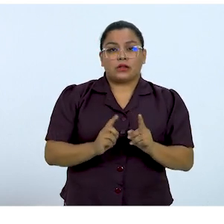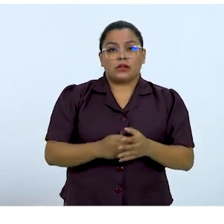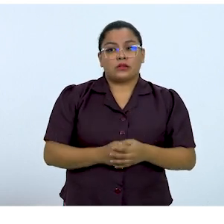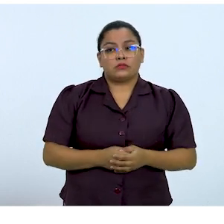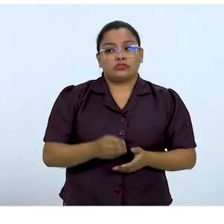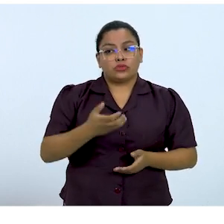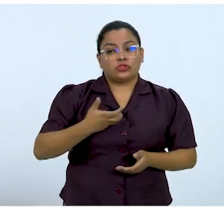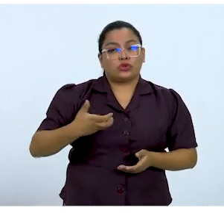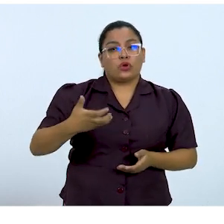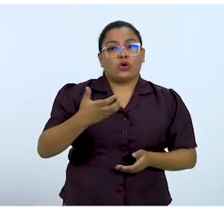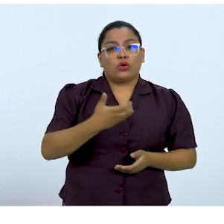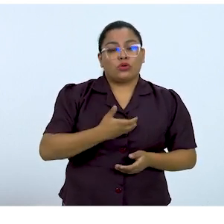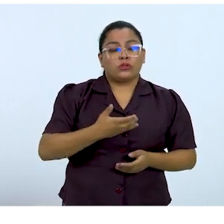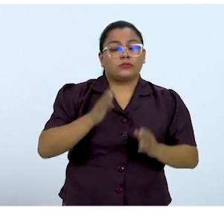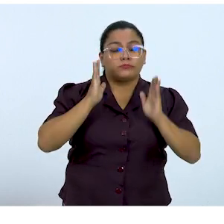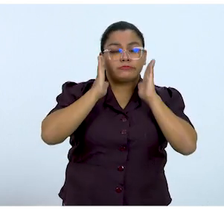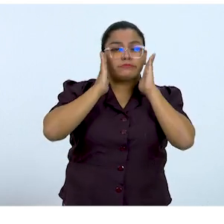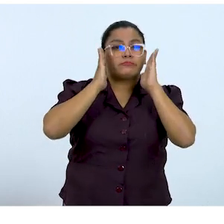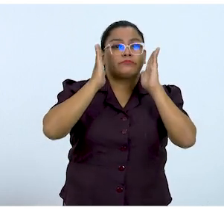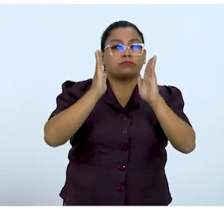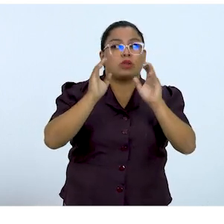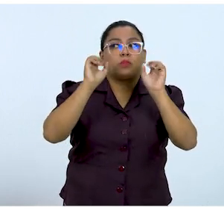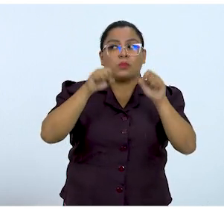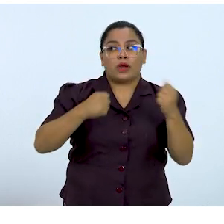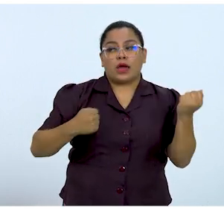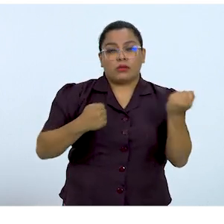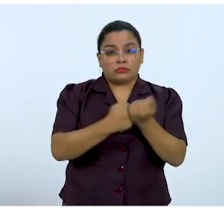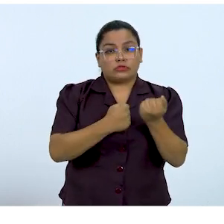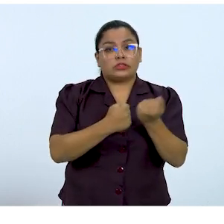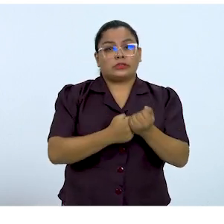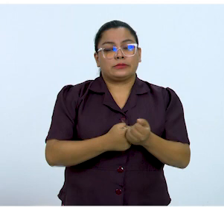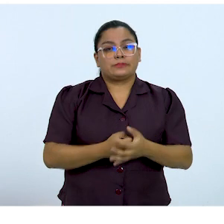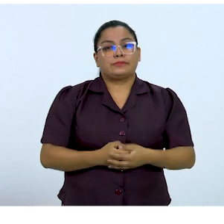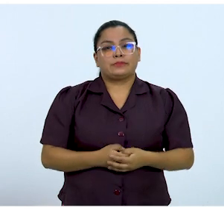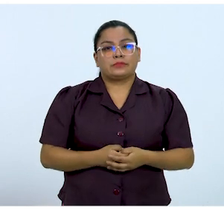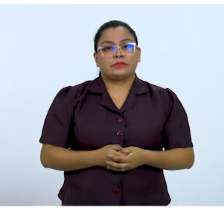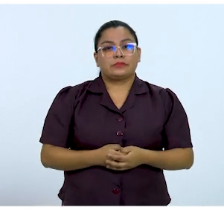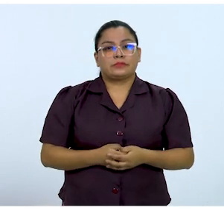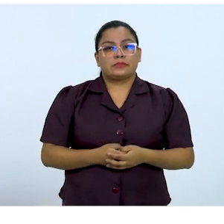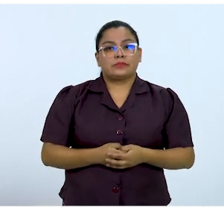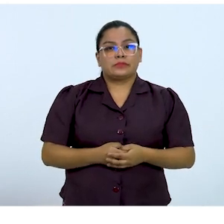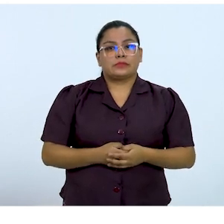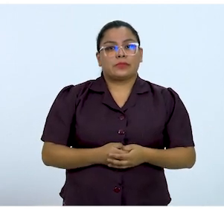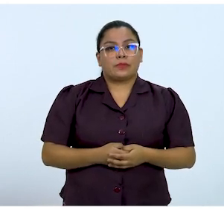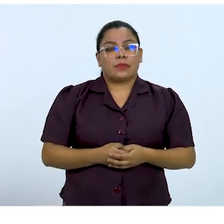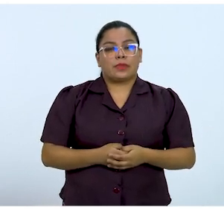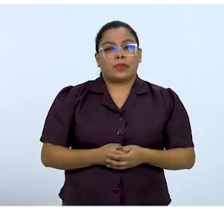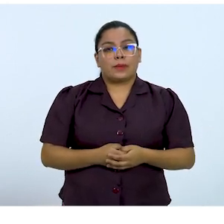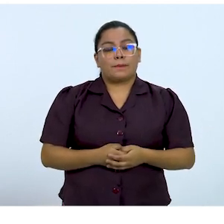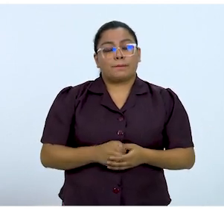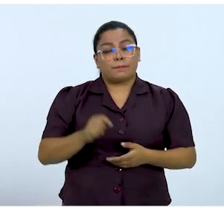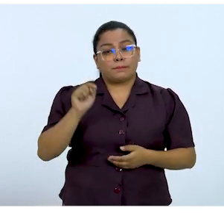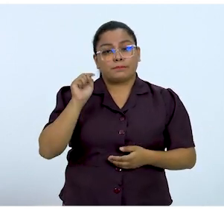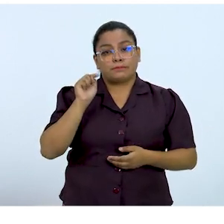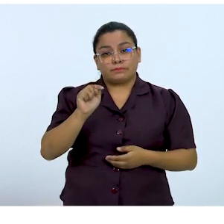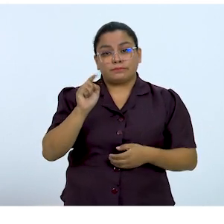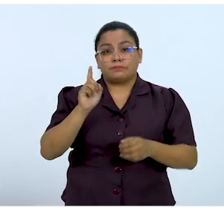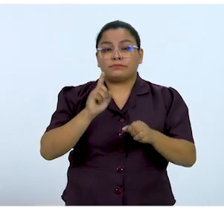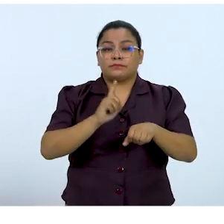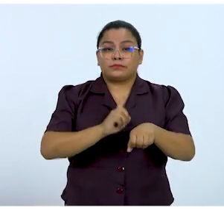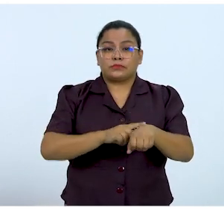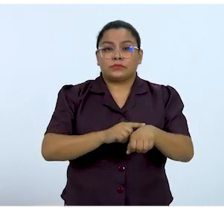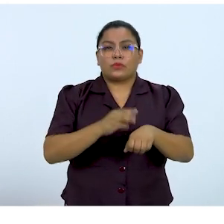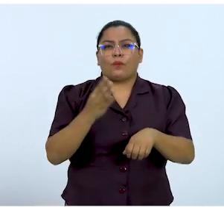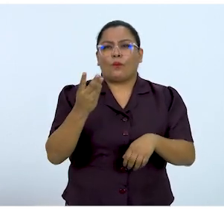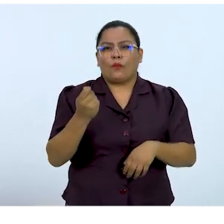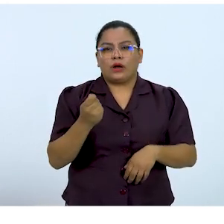embargo, nosotros tenemos que estar atentos para poder apoyar a estos estudiantes. Para esta sección se tienen